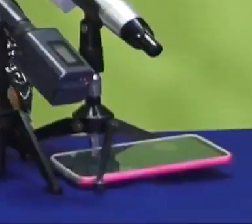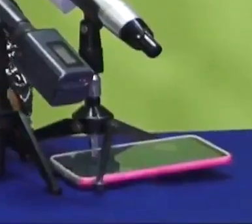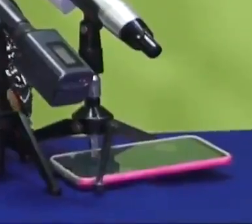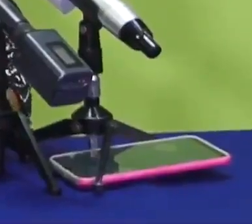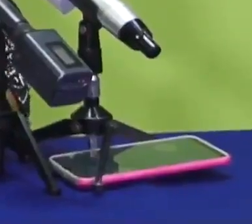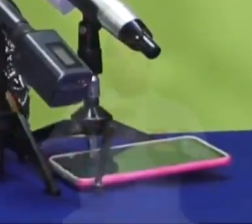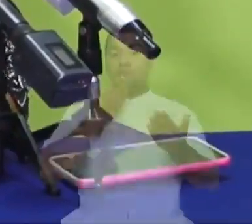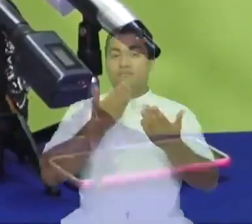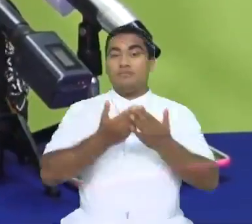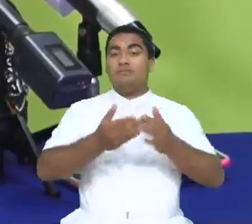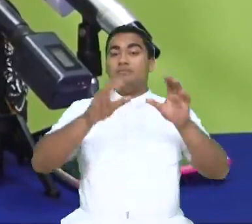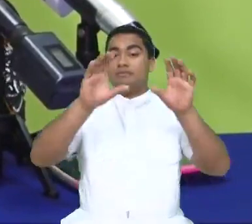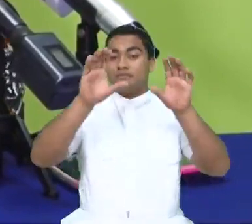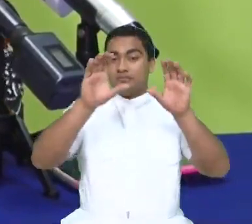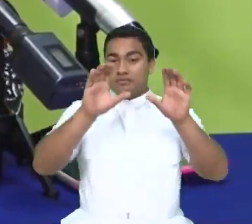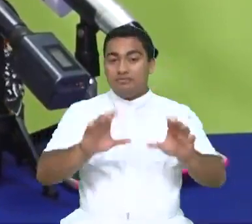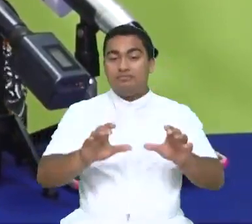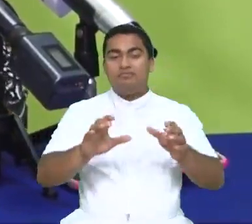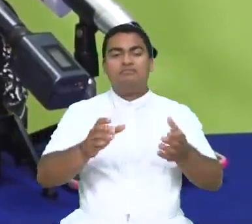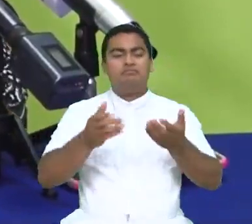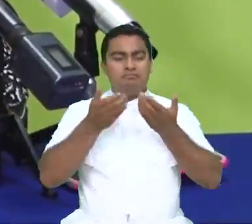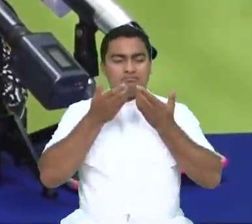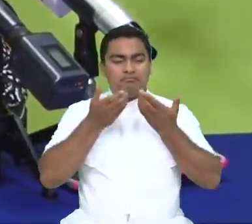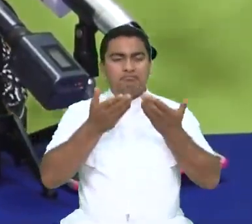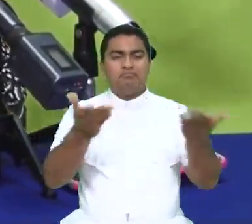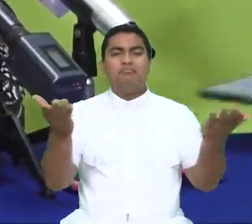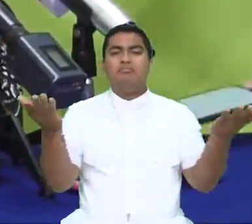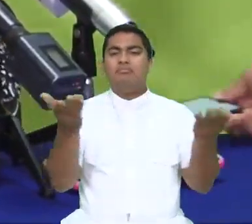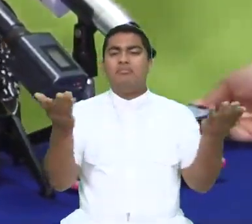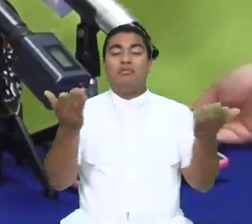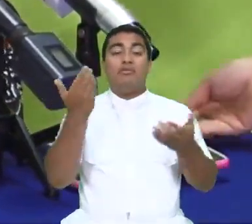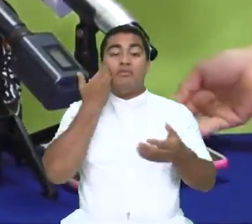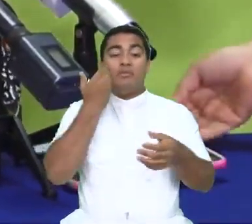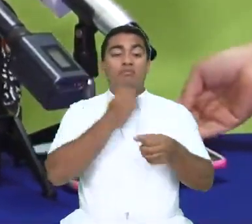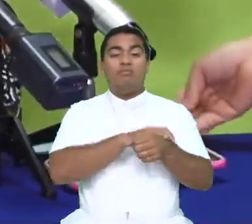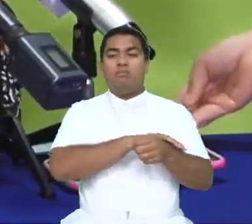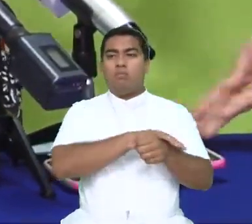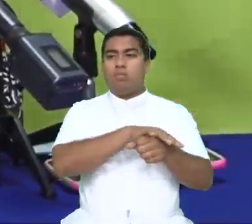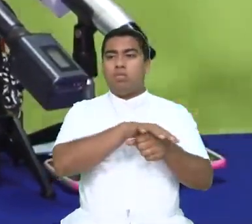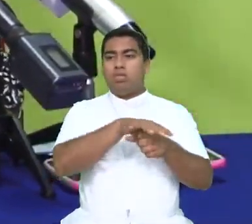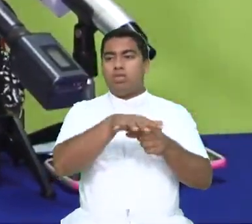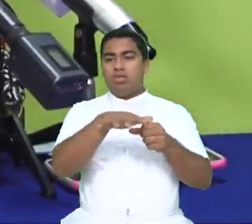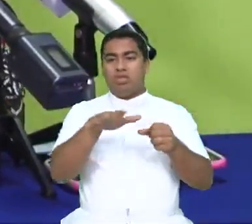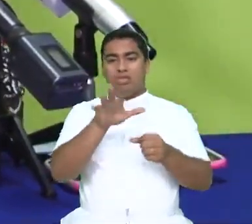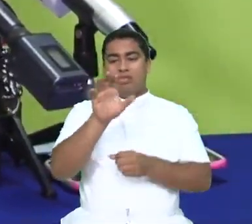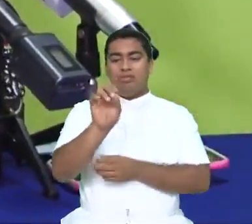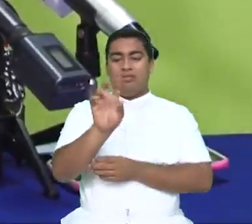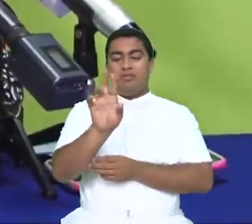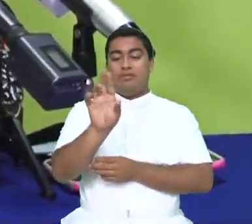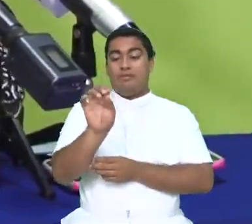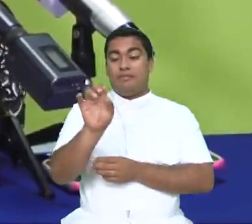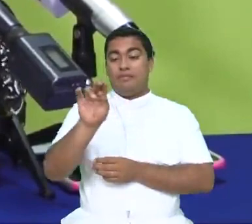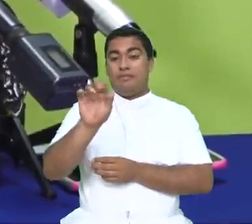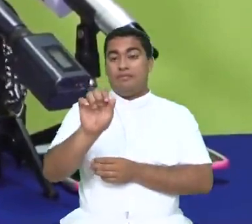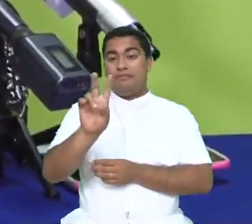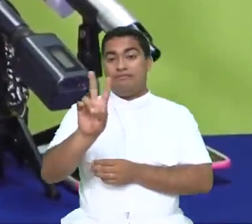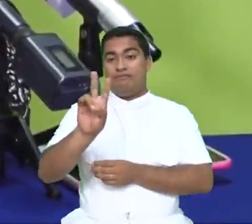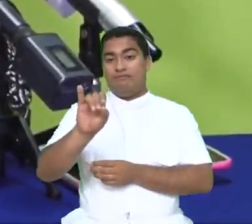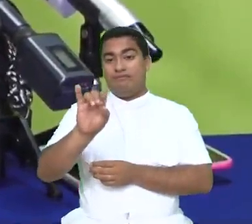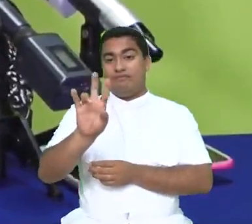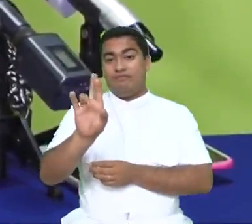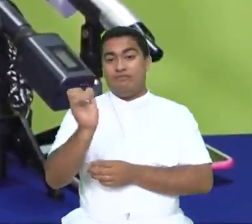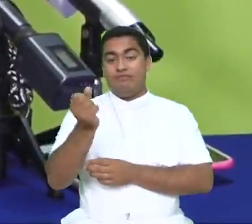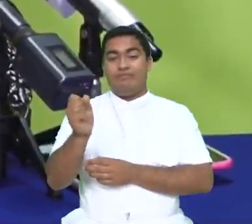Buenas tardes, vamos a dar a conocer la situación del coronavirus a nivel mundial y a nivel de nuestro país al día 6 de marzo con